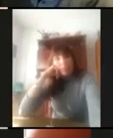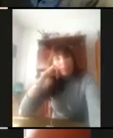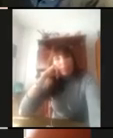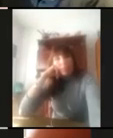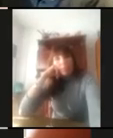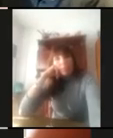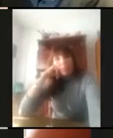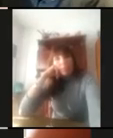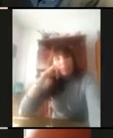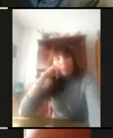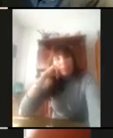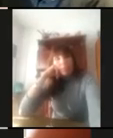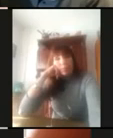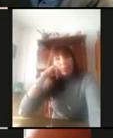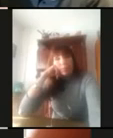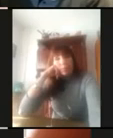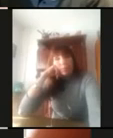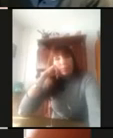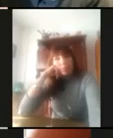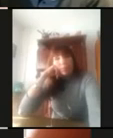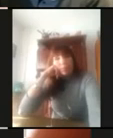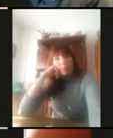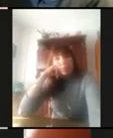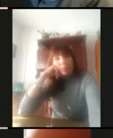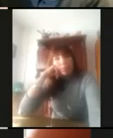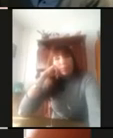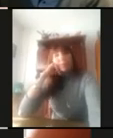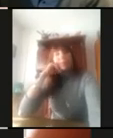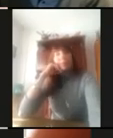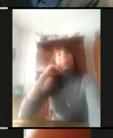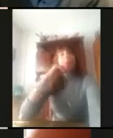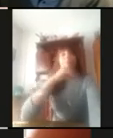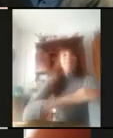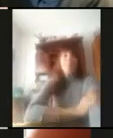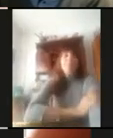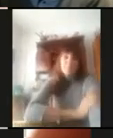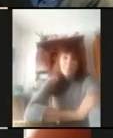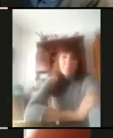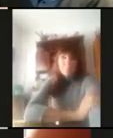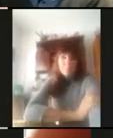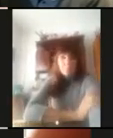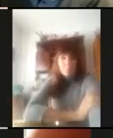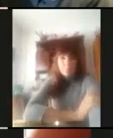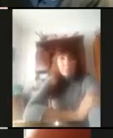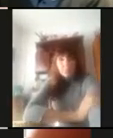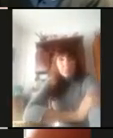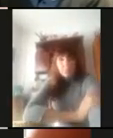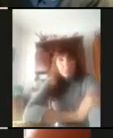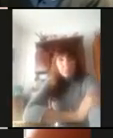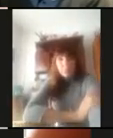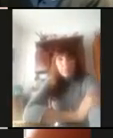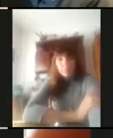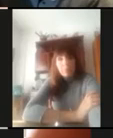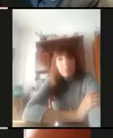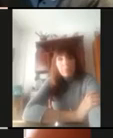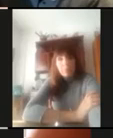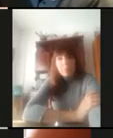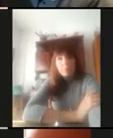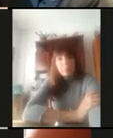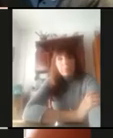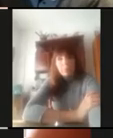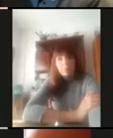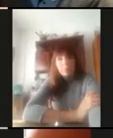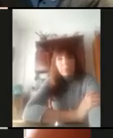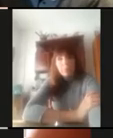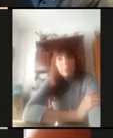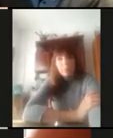la prensa nacional lo recibe con él en silencio al igual que su regreso estaba comenzando la primera guerra mundial